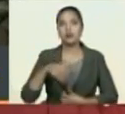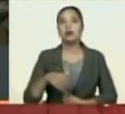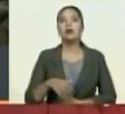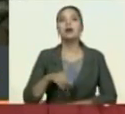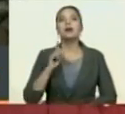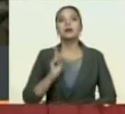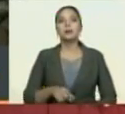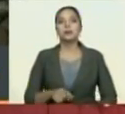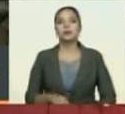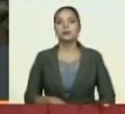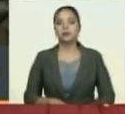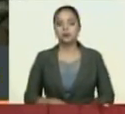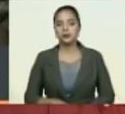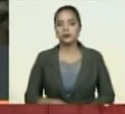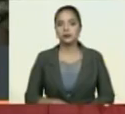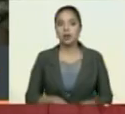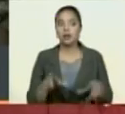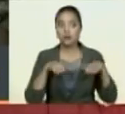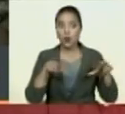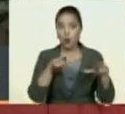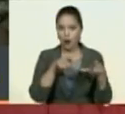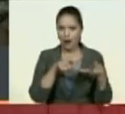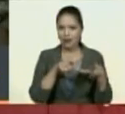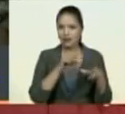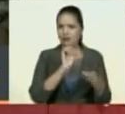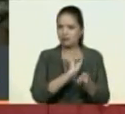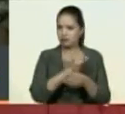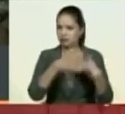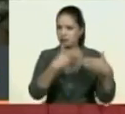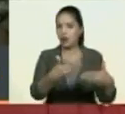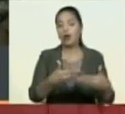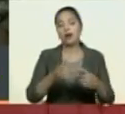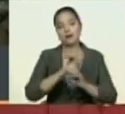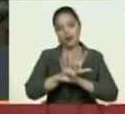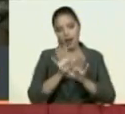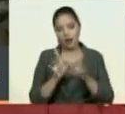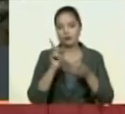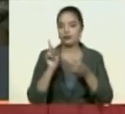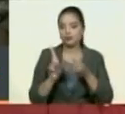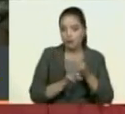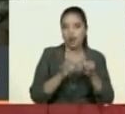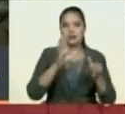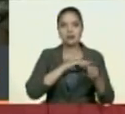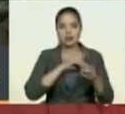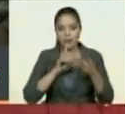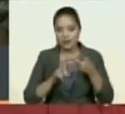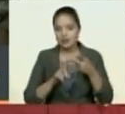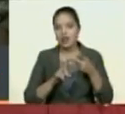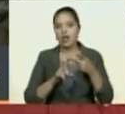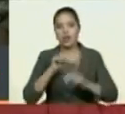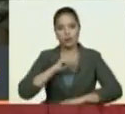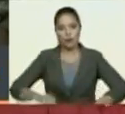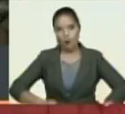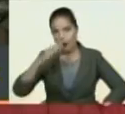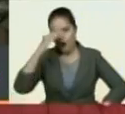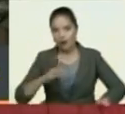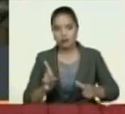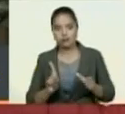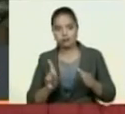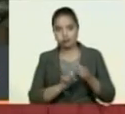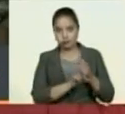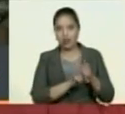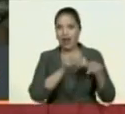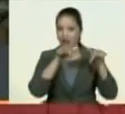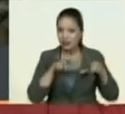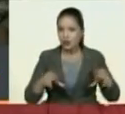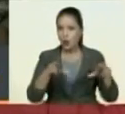electoral. Estos lugares de procesamiento, conjuntamente con un personal del CICPC y de la Guardia Nacional Bolivariana, van a estar dentro